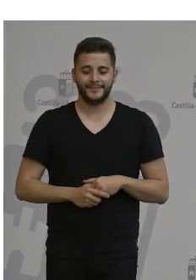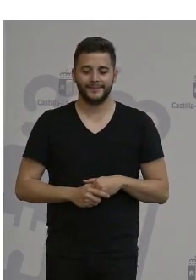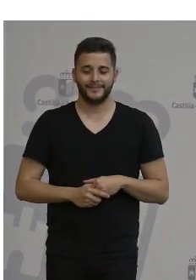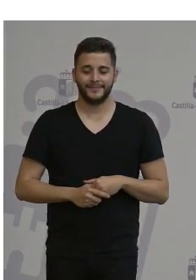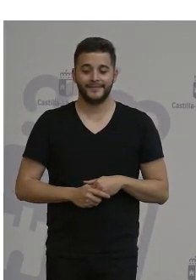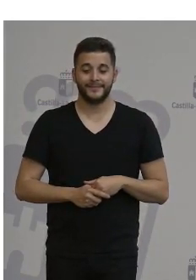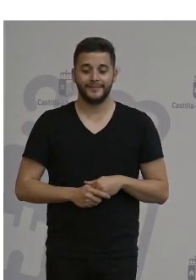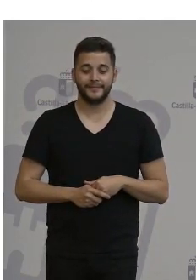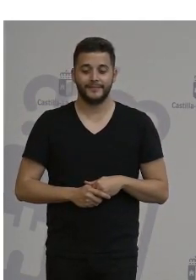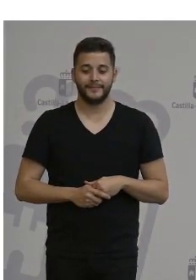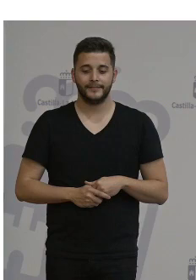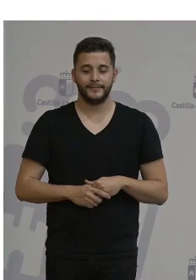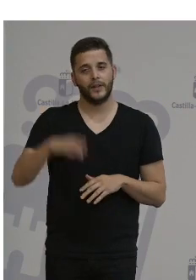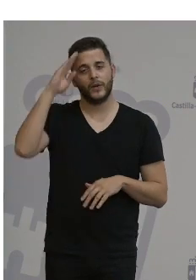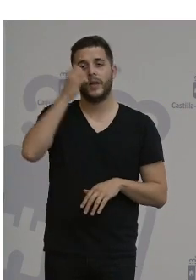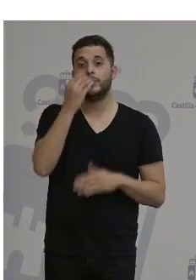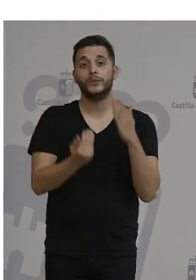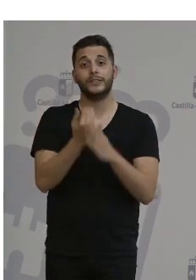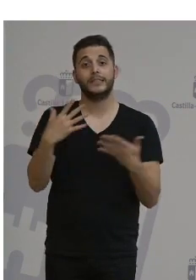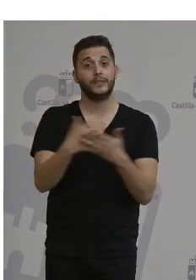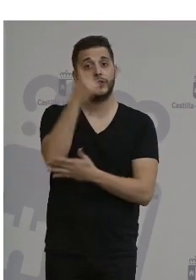Buenos días a todas y a todos.